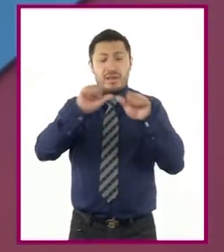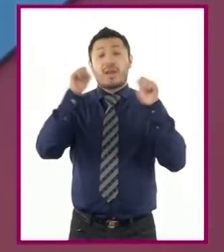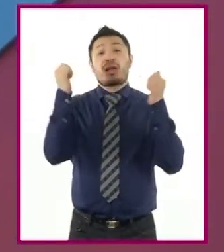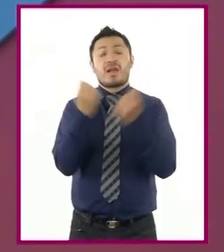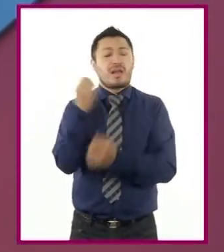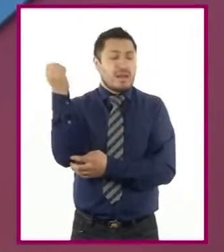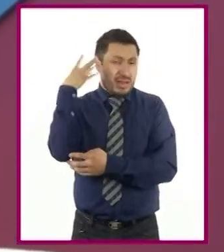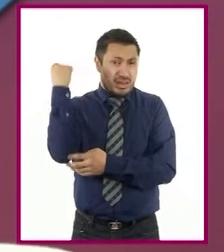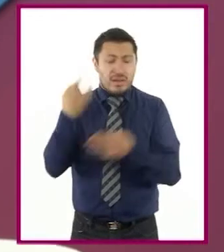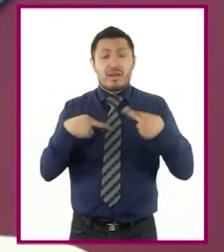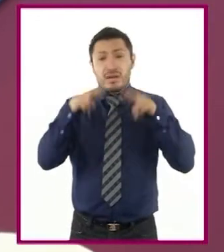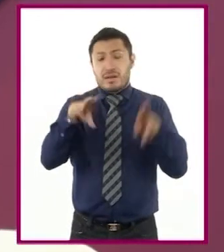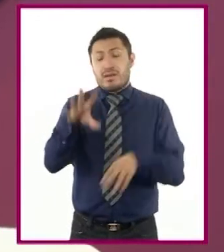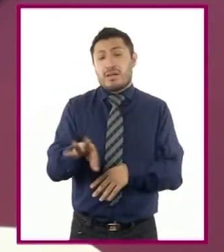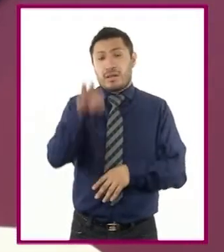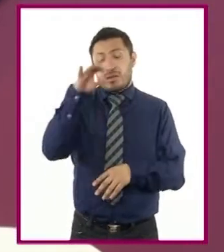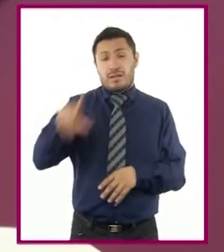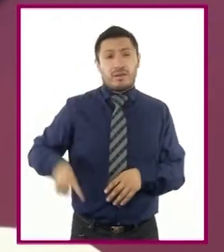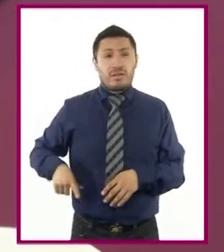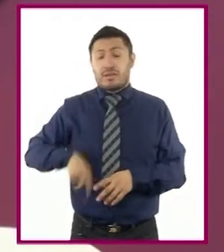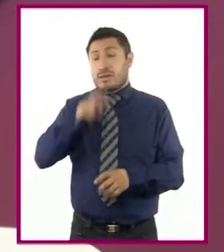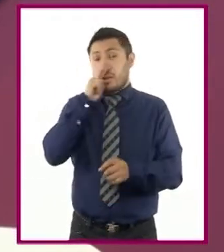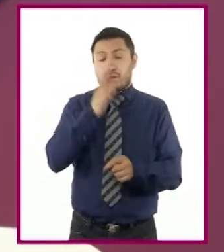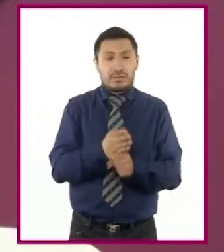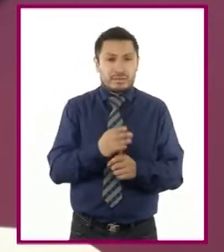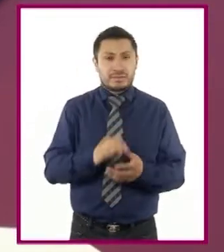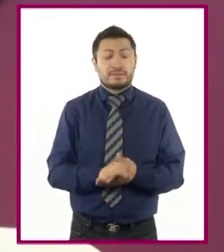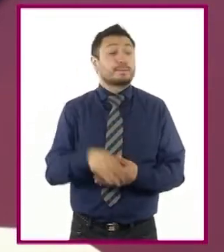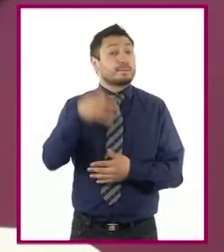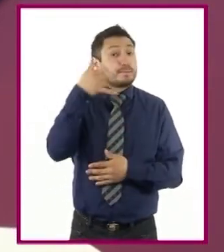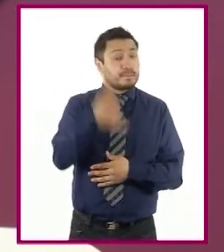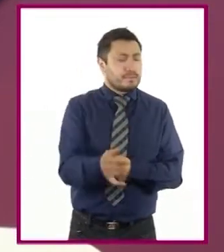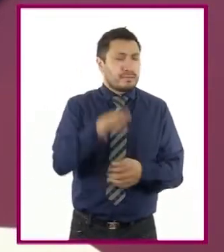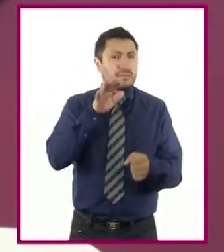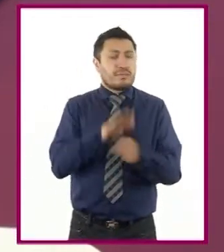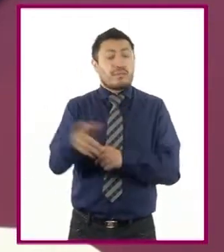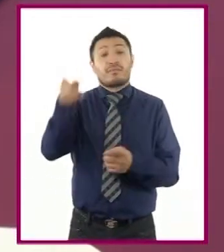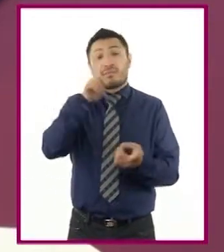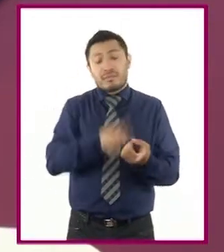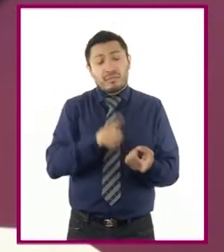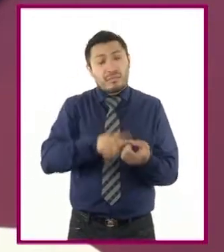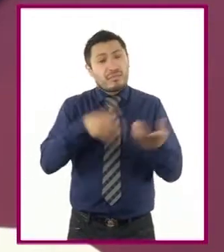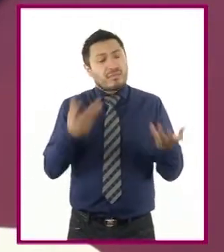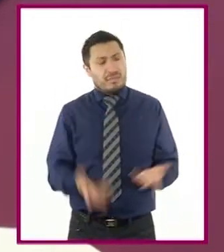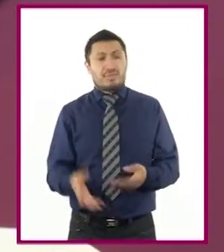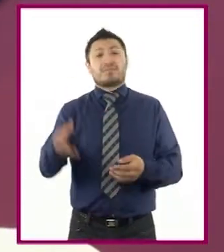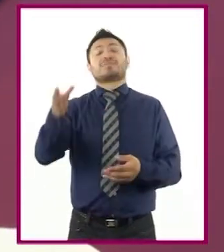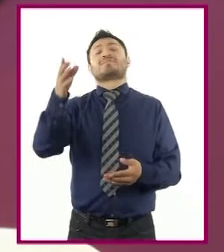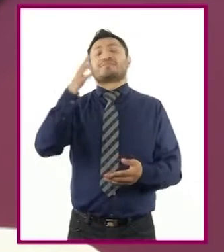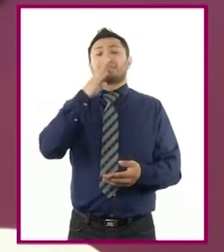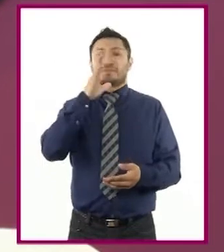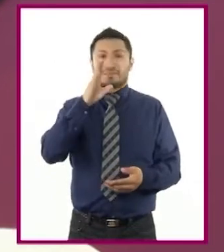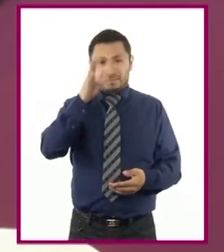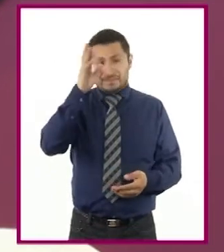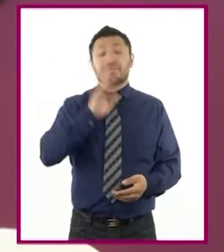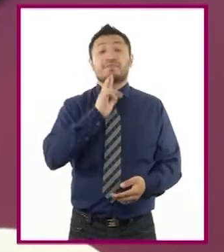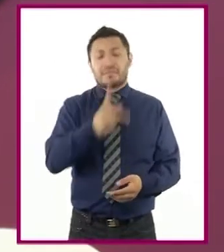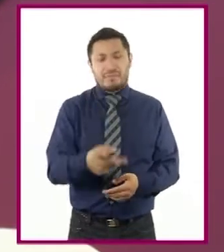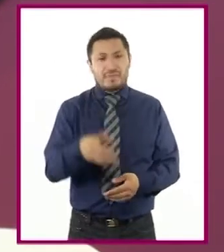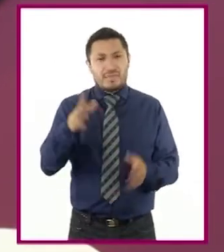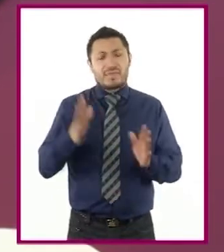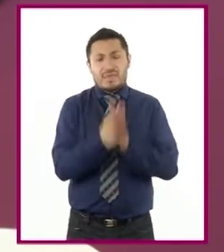y gobiernos responsables ante ellas. Y, donde conviniera, participación del pueblo común en la